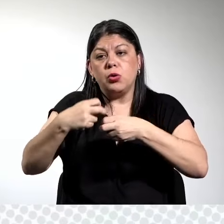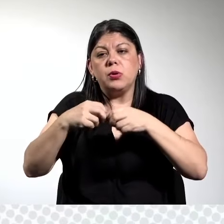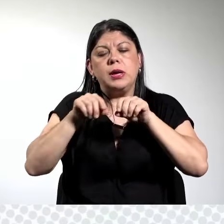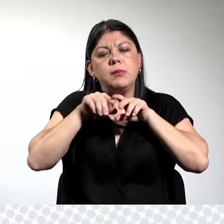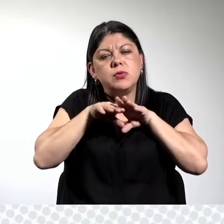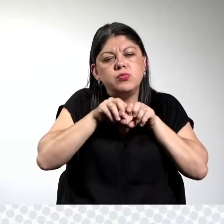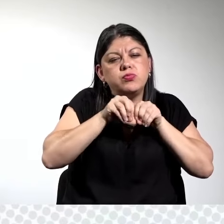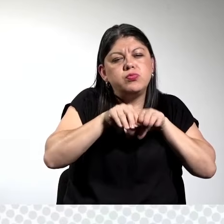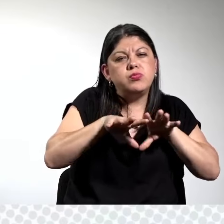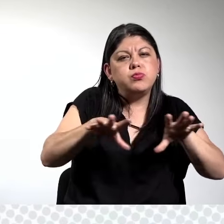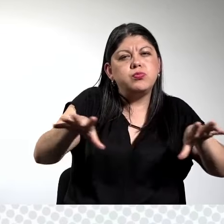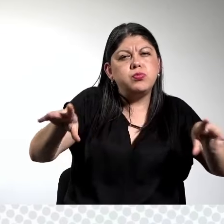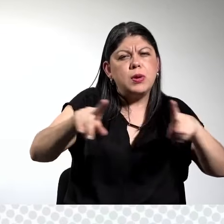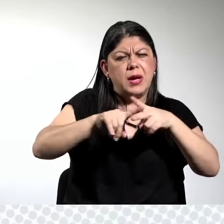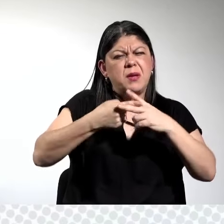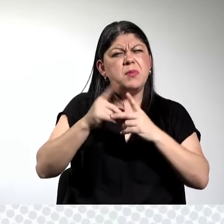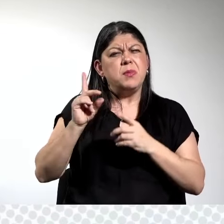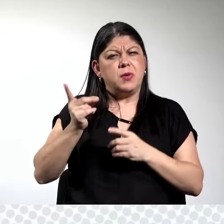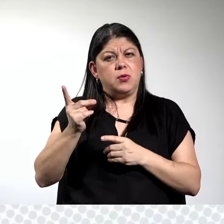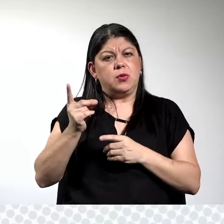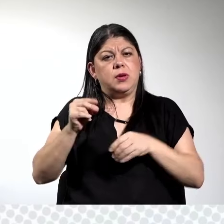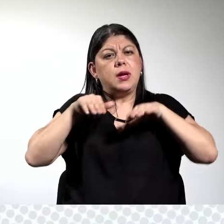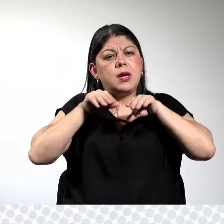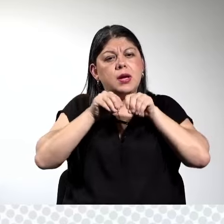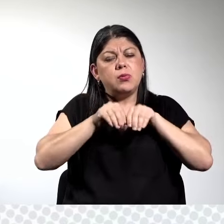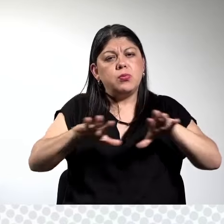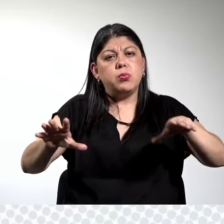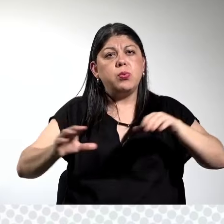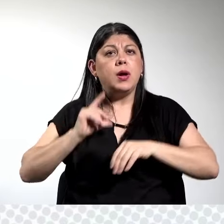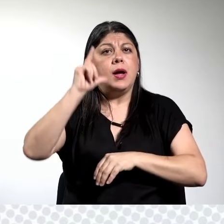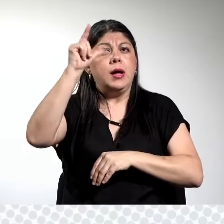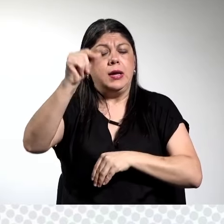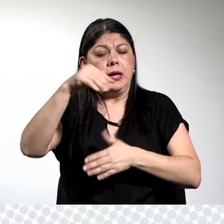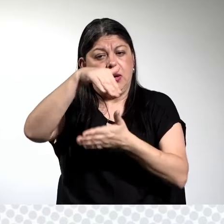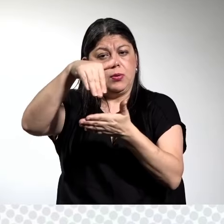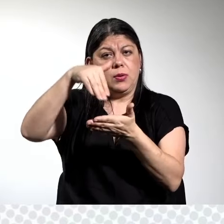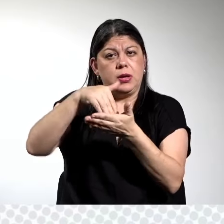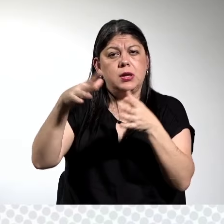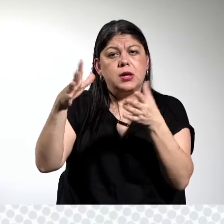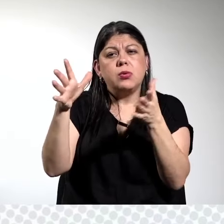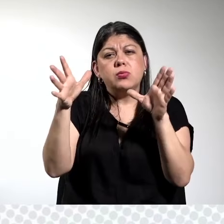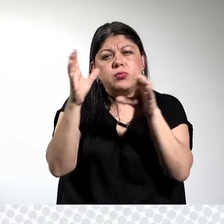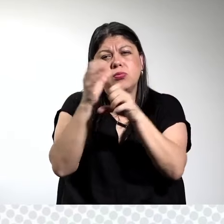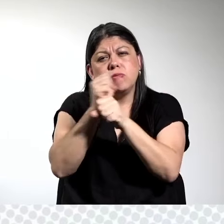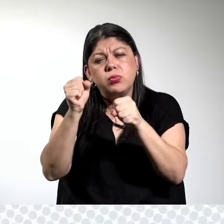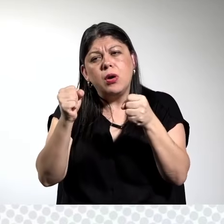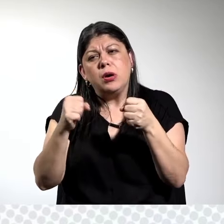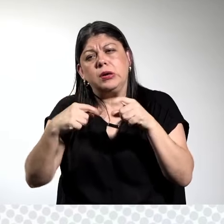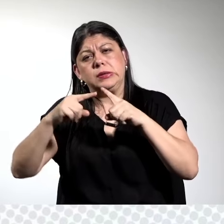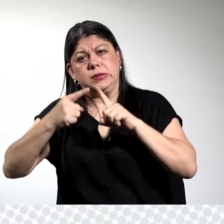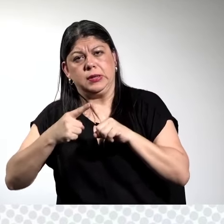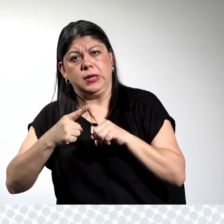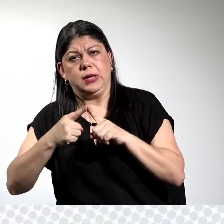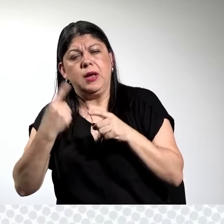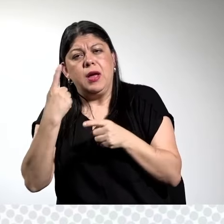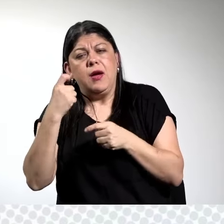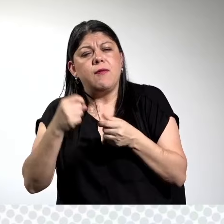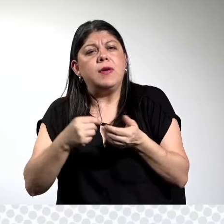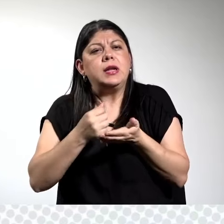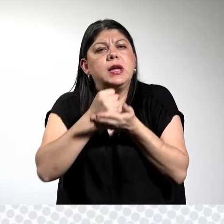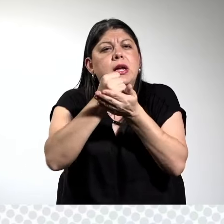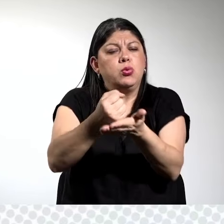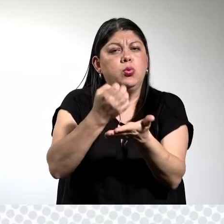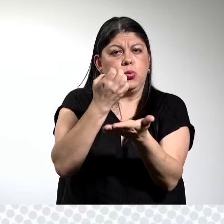raíces. La raíz de que las zonas alejadas del centro se deterioren es básicamente por la concentración de capitales. Cuando